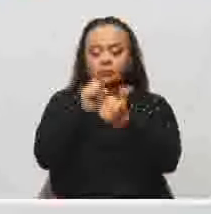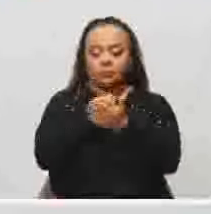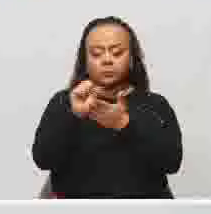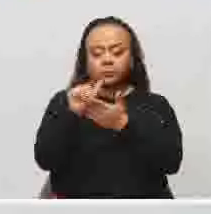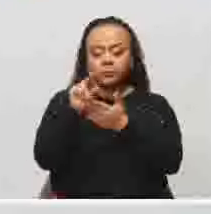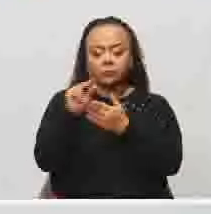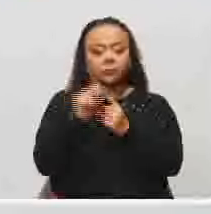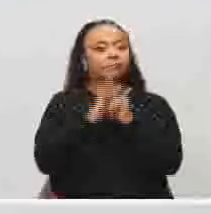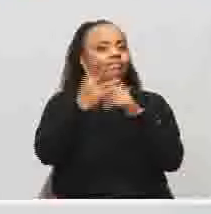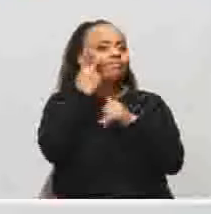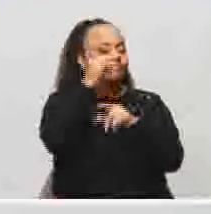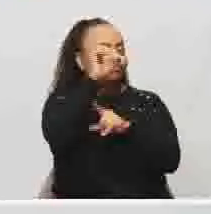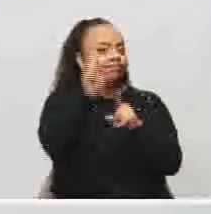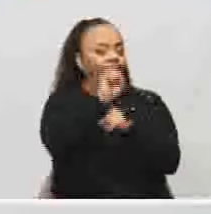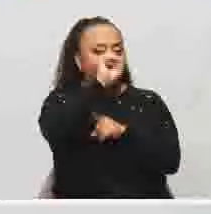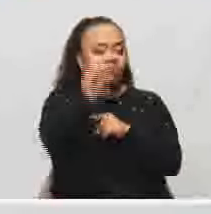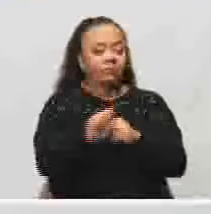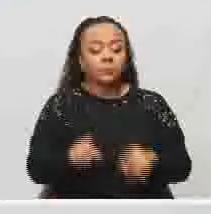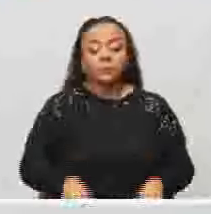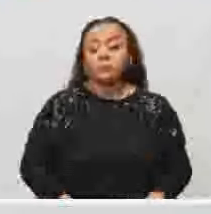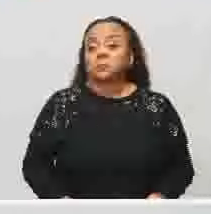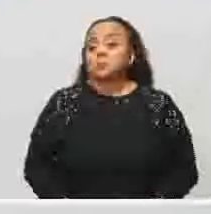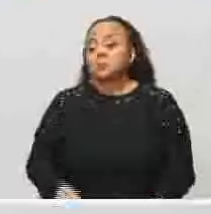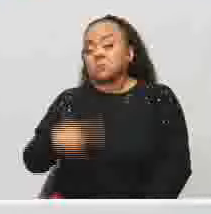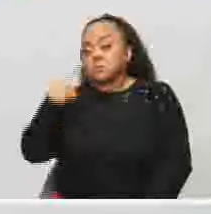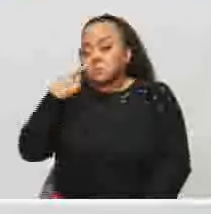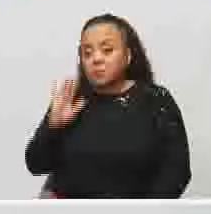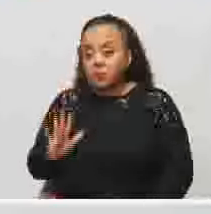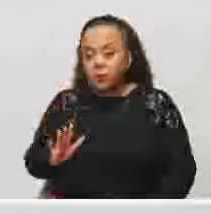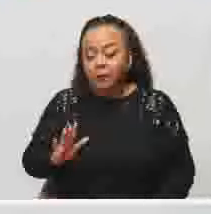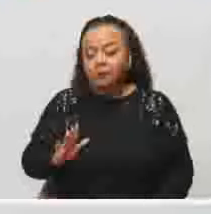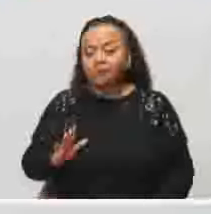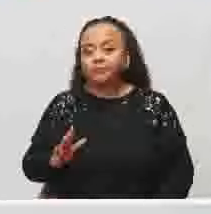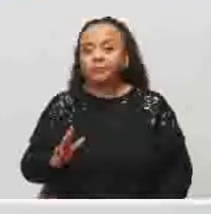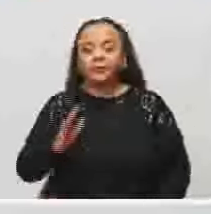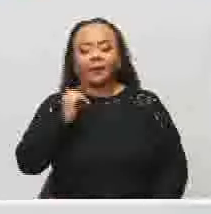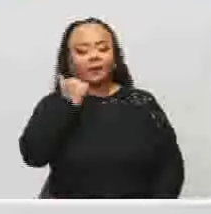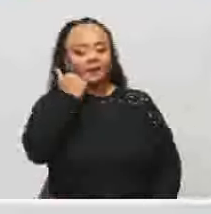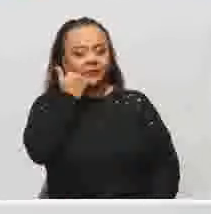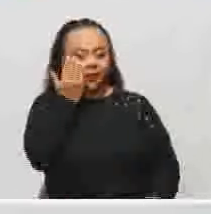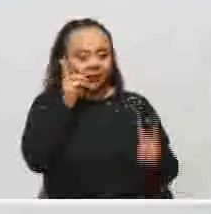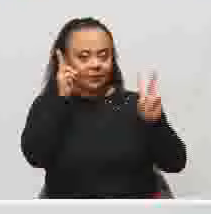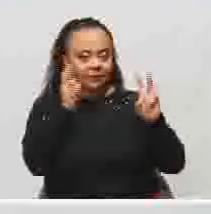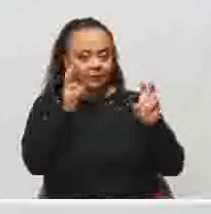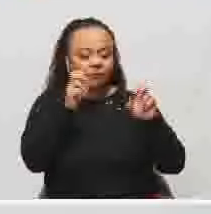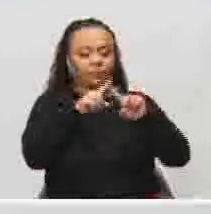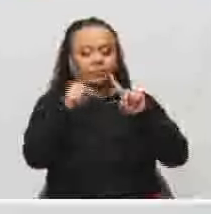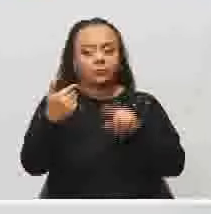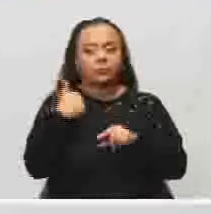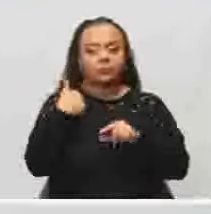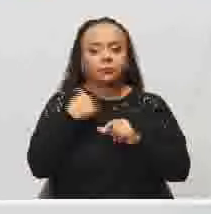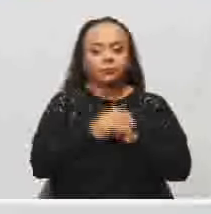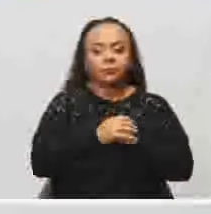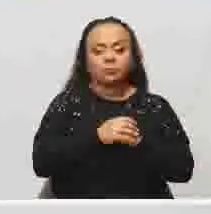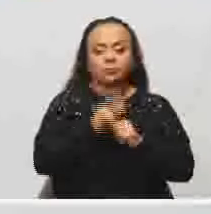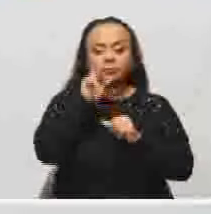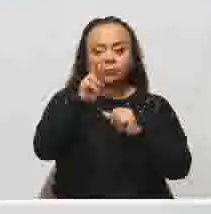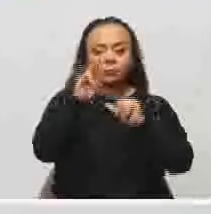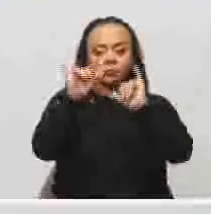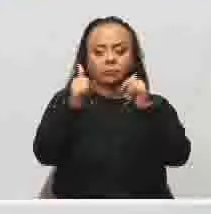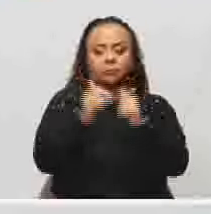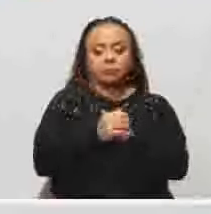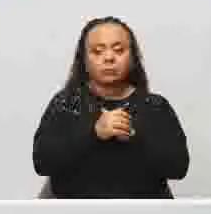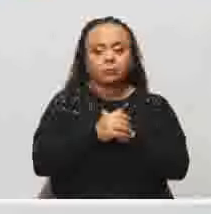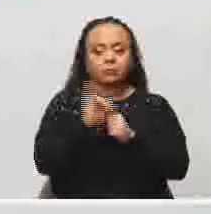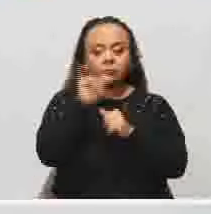ven el panorama de sapr parecería que es un panorama accesible Eso sí tiene solamente dos juegos